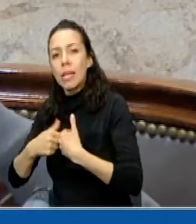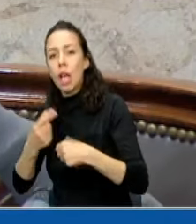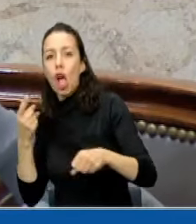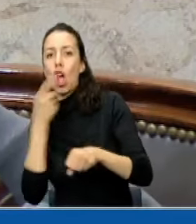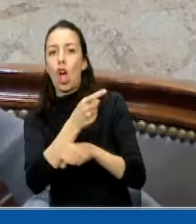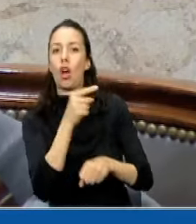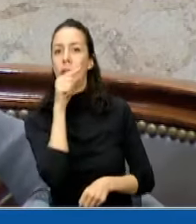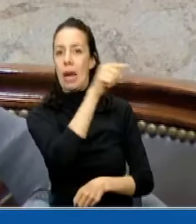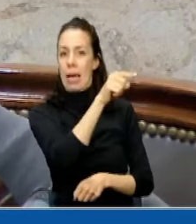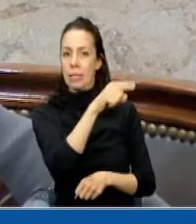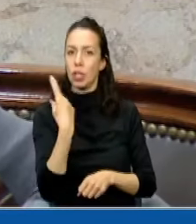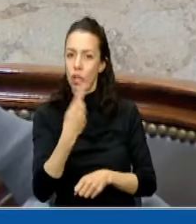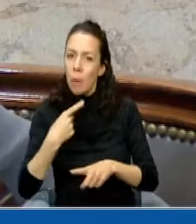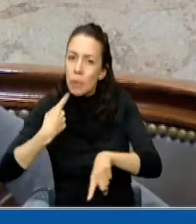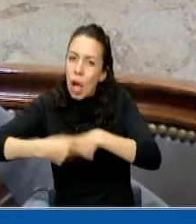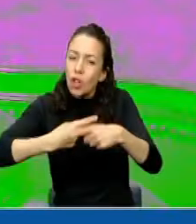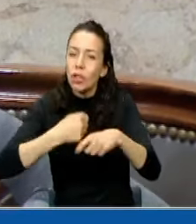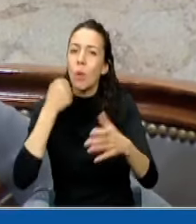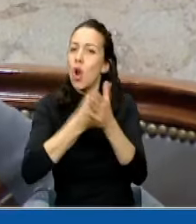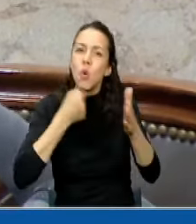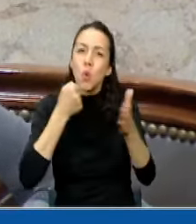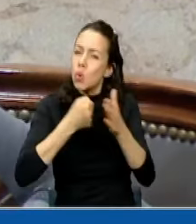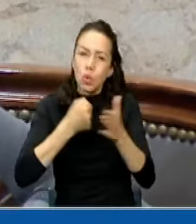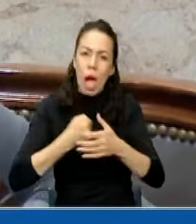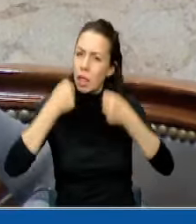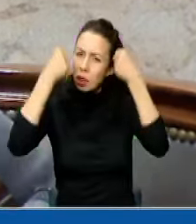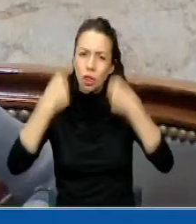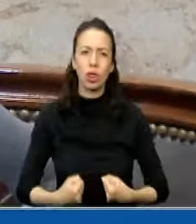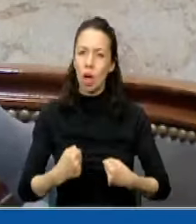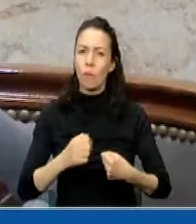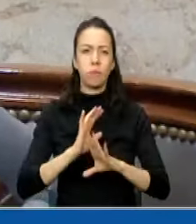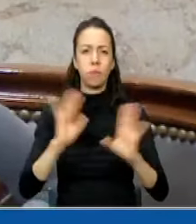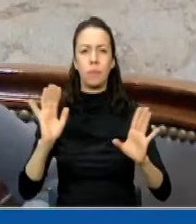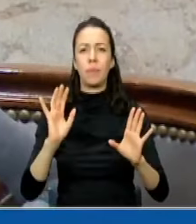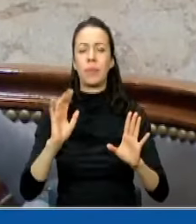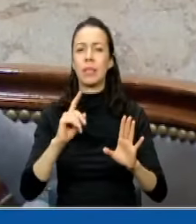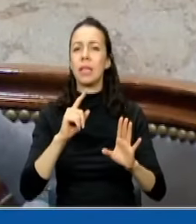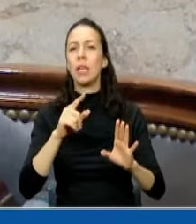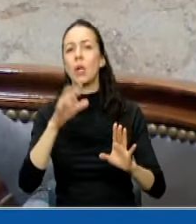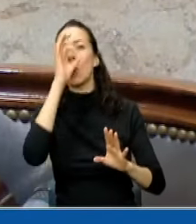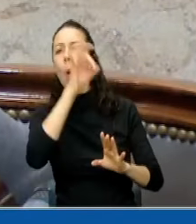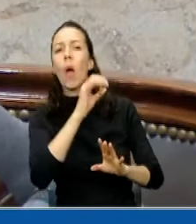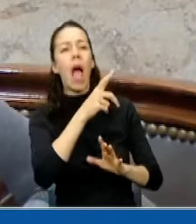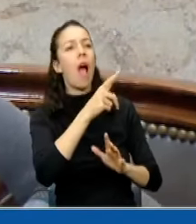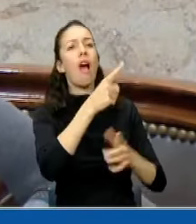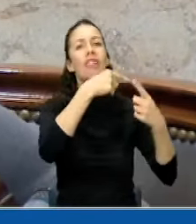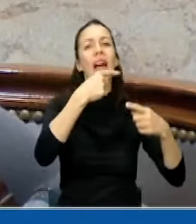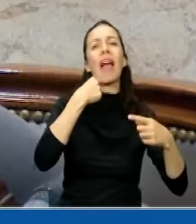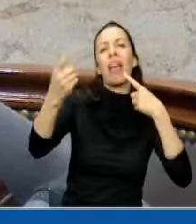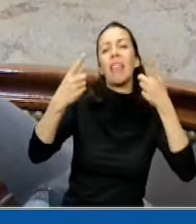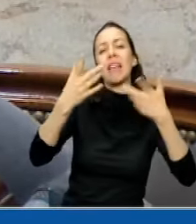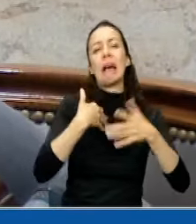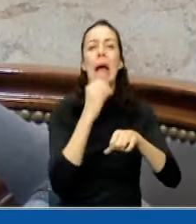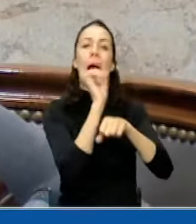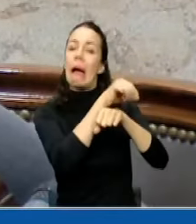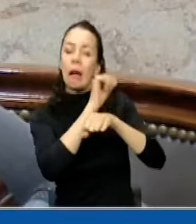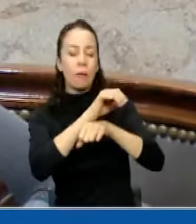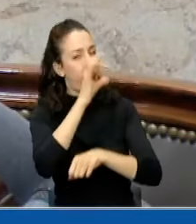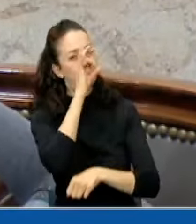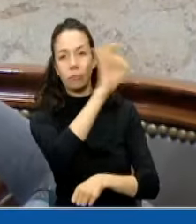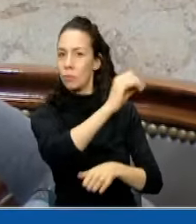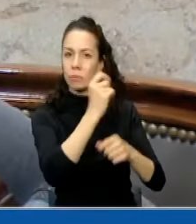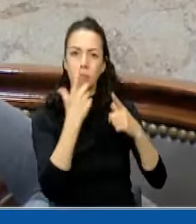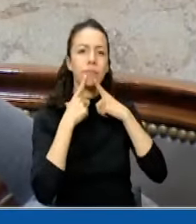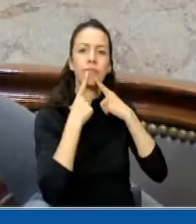vamos a seguir luchando consecuentemente, sin tomar ninguna expresión a la ligera, alertando de lo que se